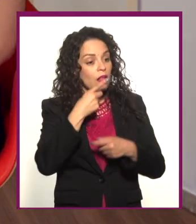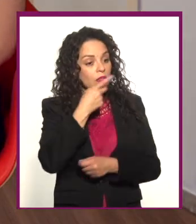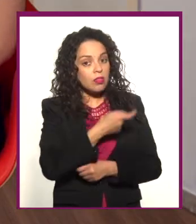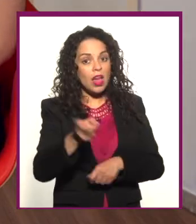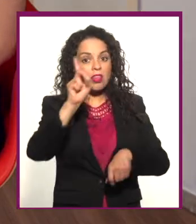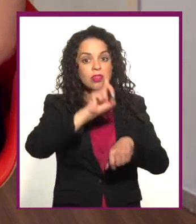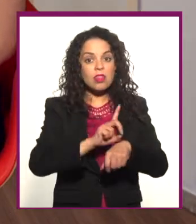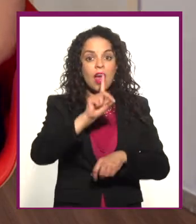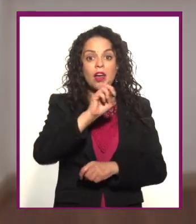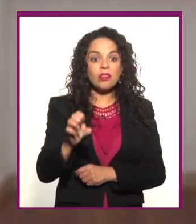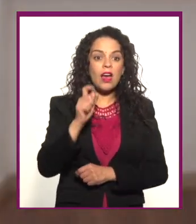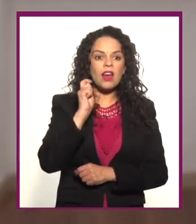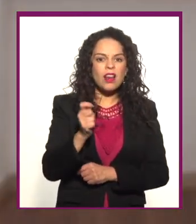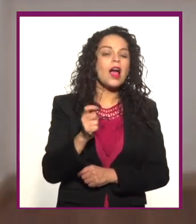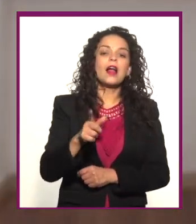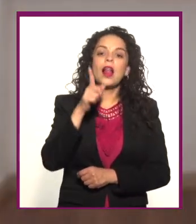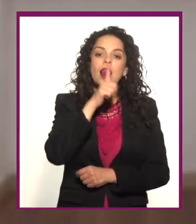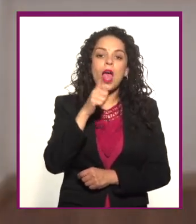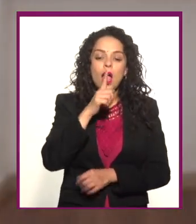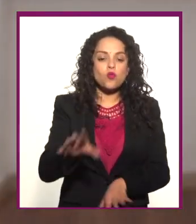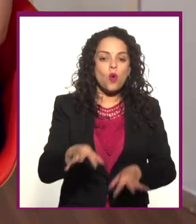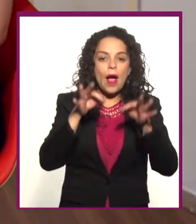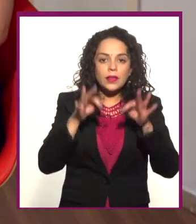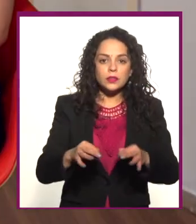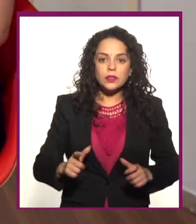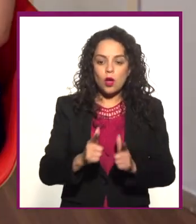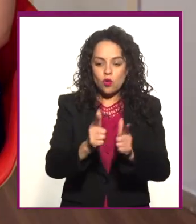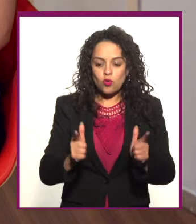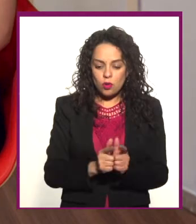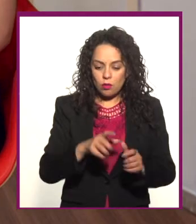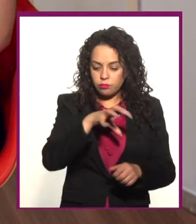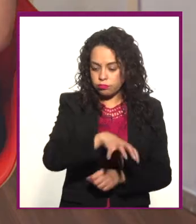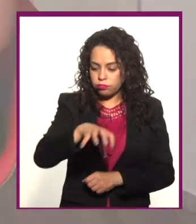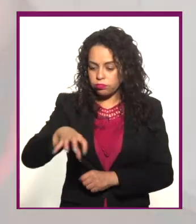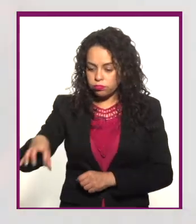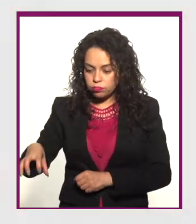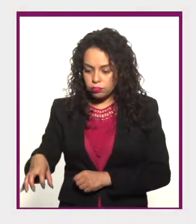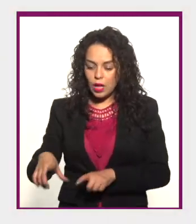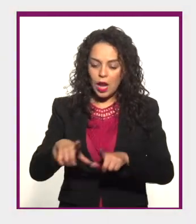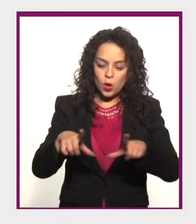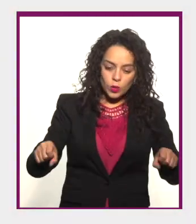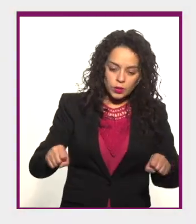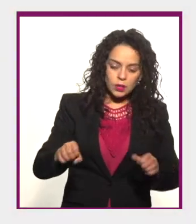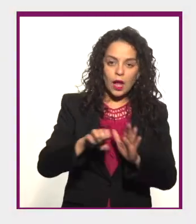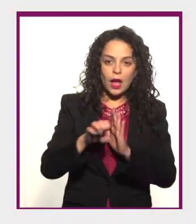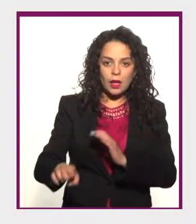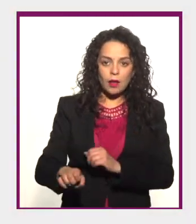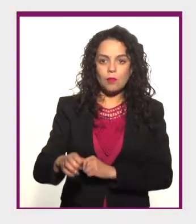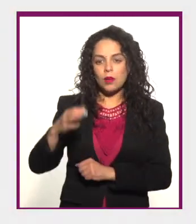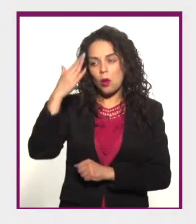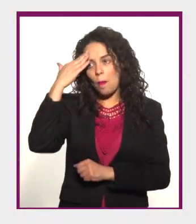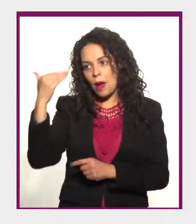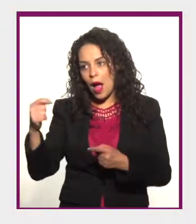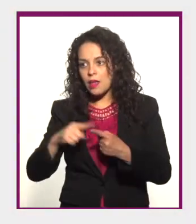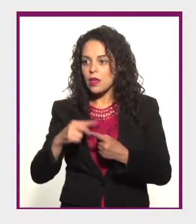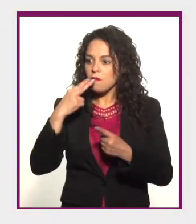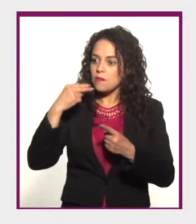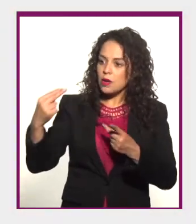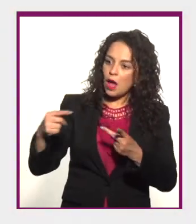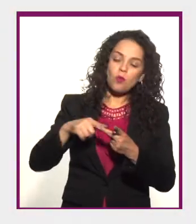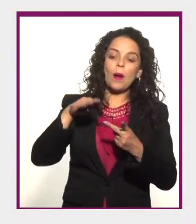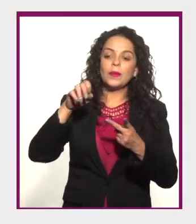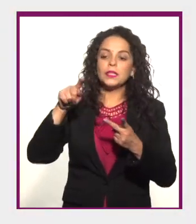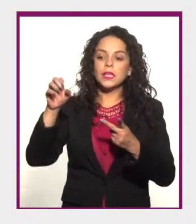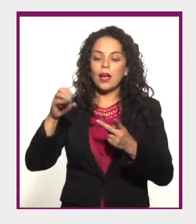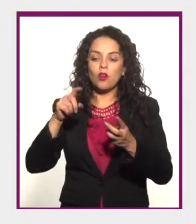les dicen dialectos, pero que en realidad se llaman lenguas, son agrupaciones lingüísticas. Lenguas como el maya,